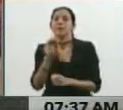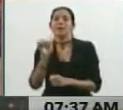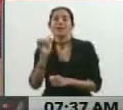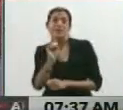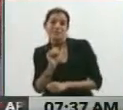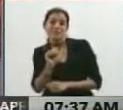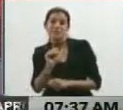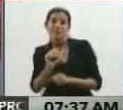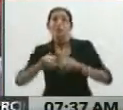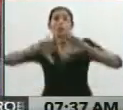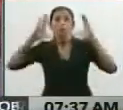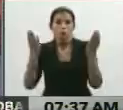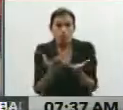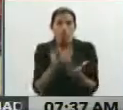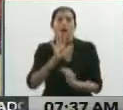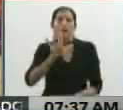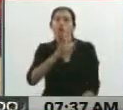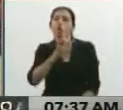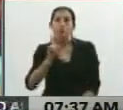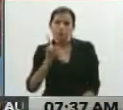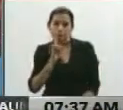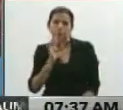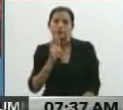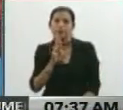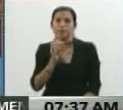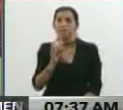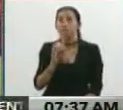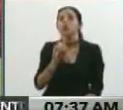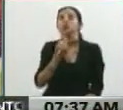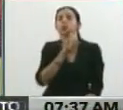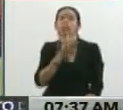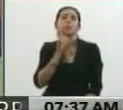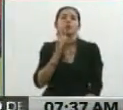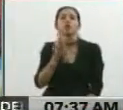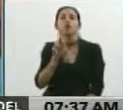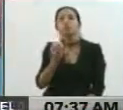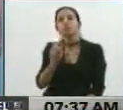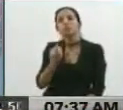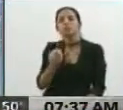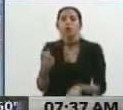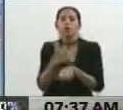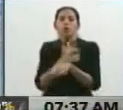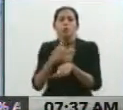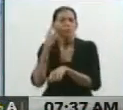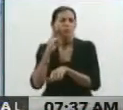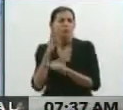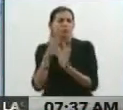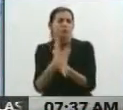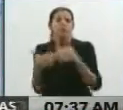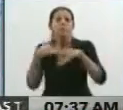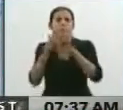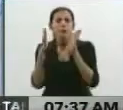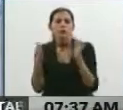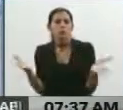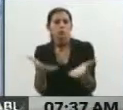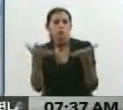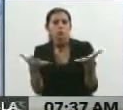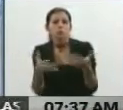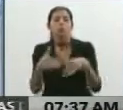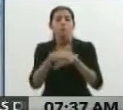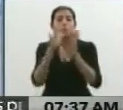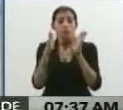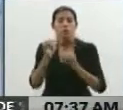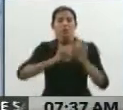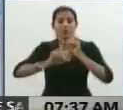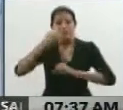drones o drones ahora bien aquí estamos haciendo el llamado al gobierno bolivariano el ministro ricardo molina le da un impulso al ministro de la defensa